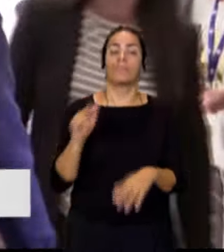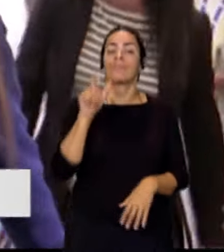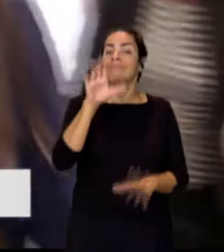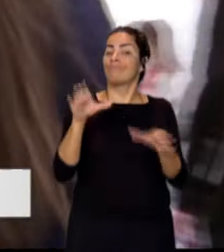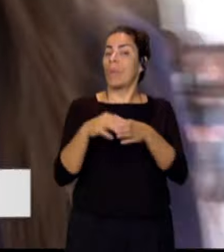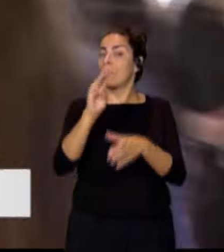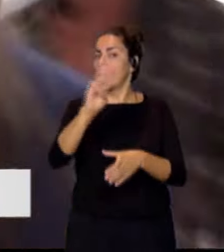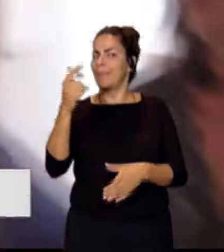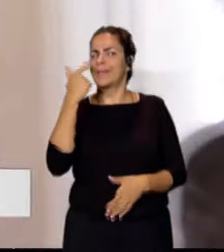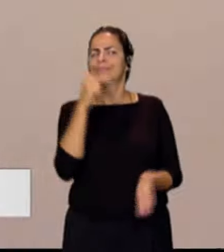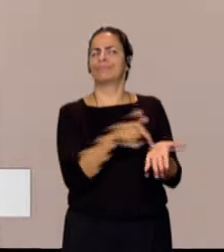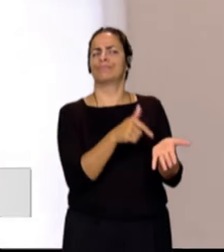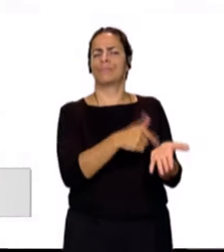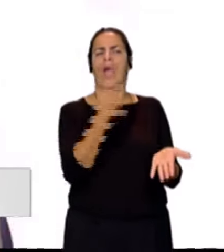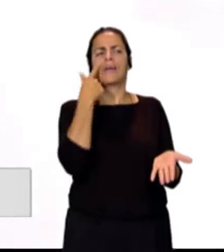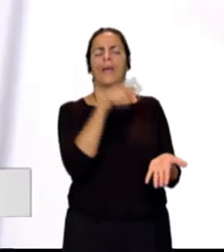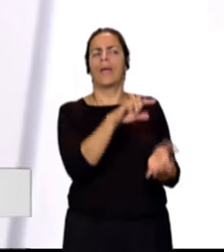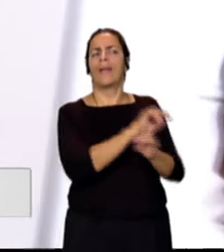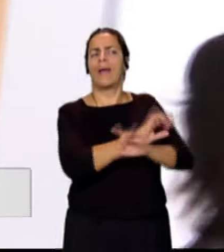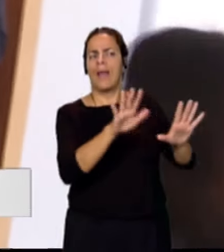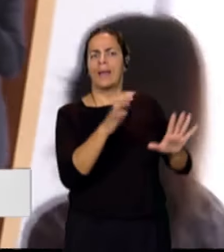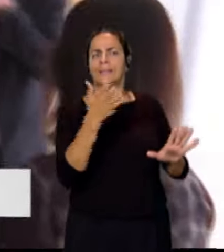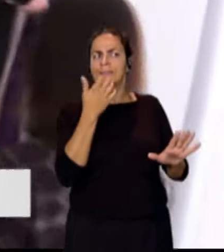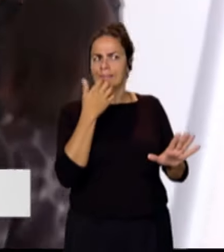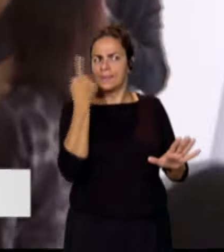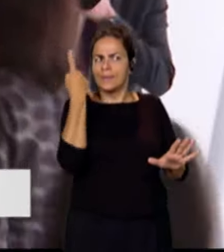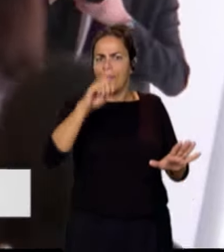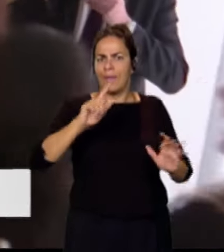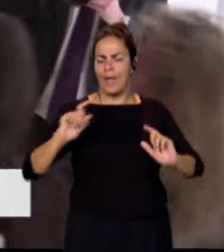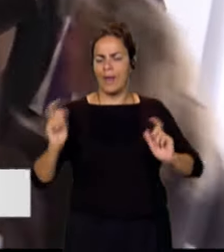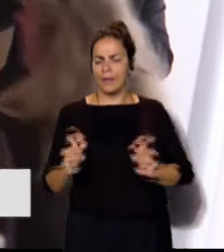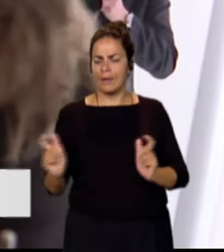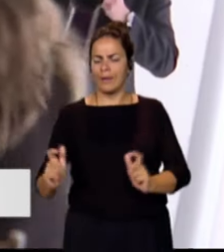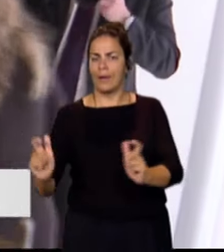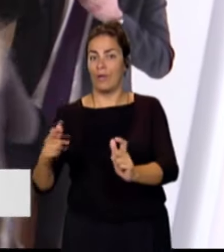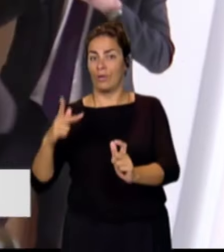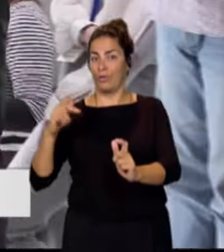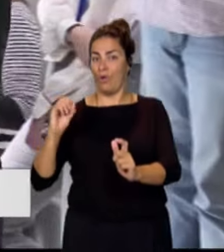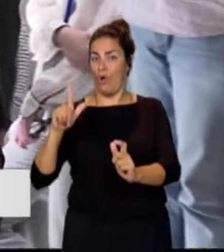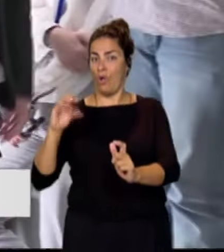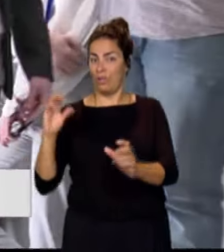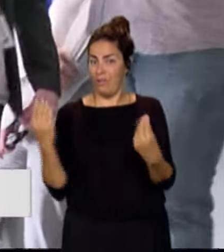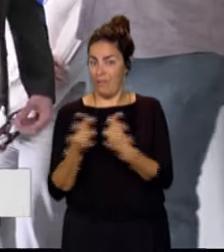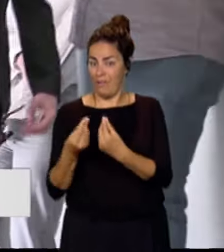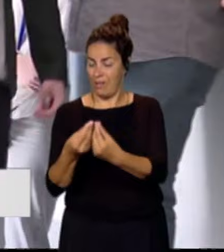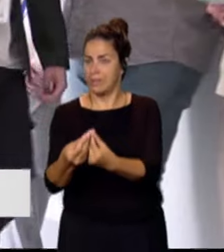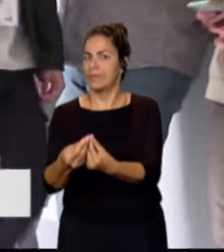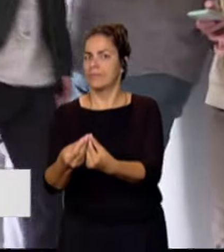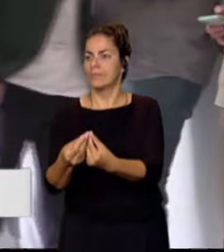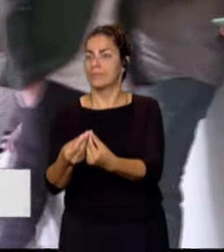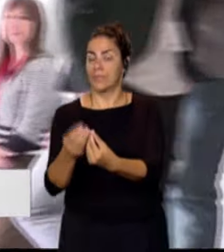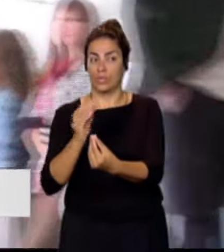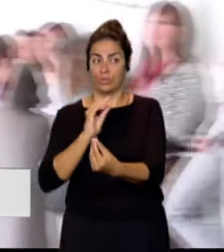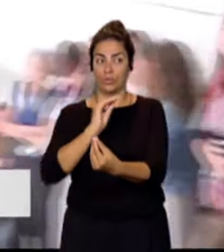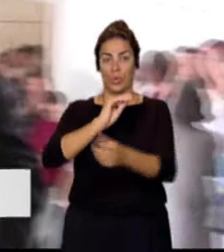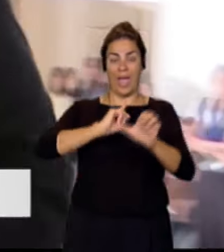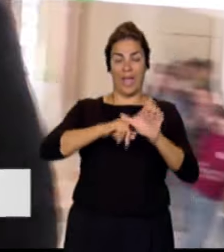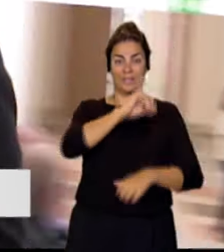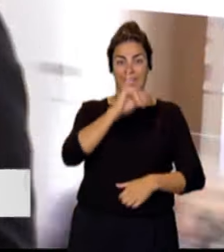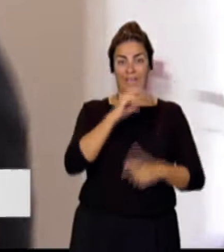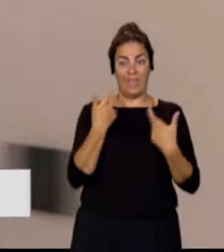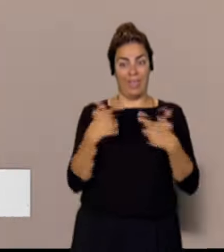aclare sí conocía las tres reuniones con coldo que desveló por su que fueron desvelados por su jefe del gabinete